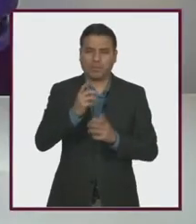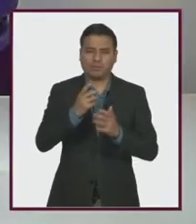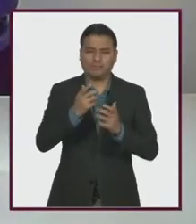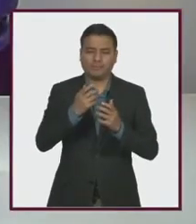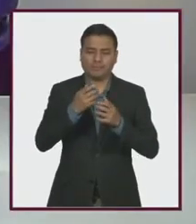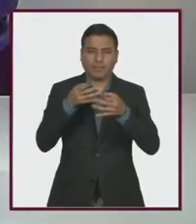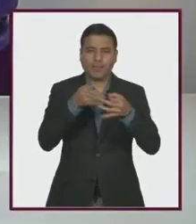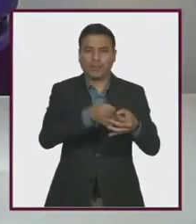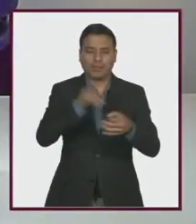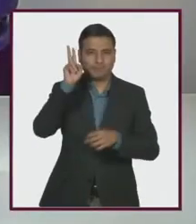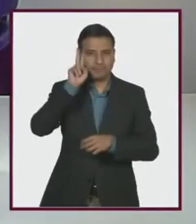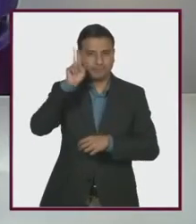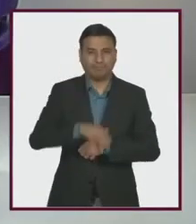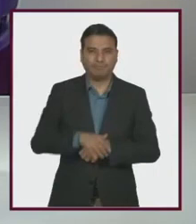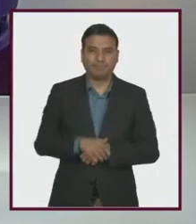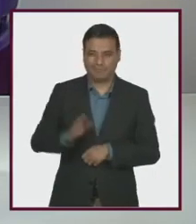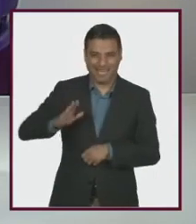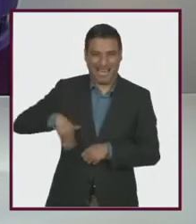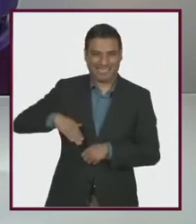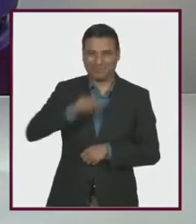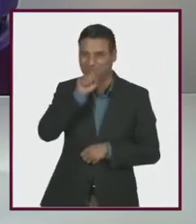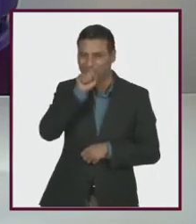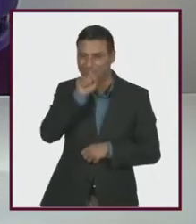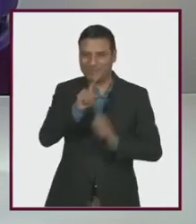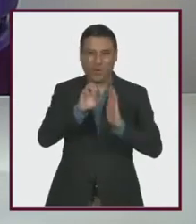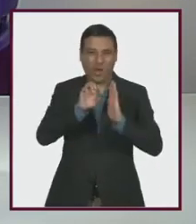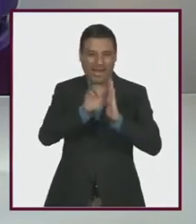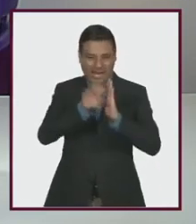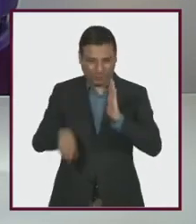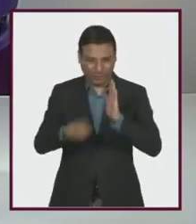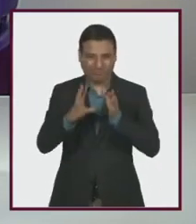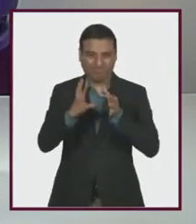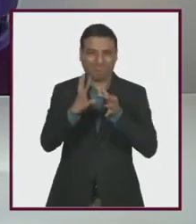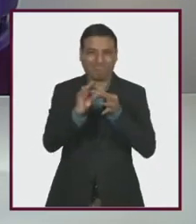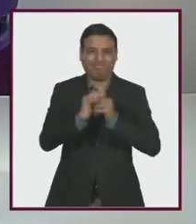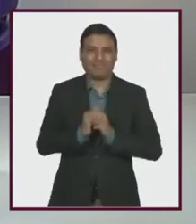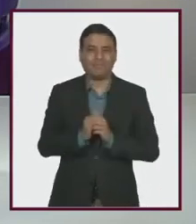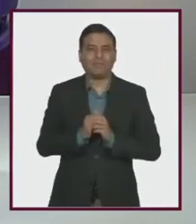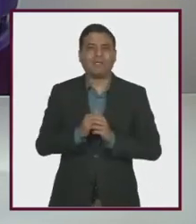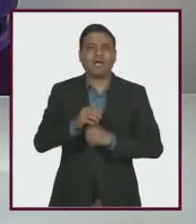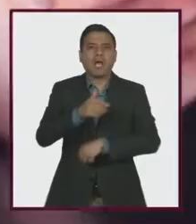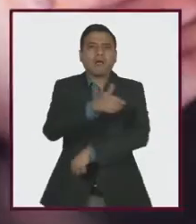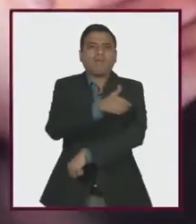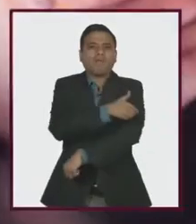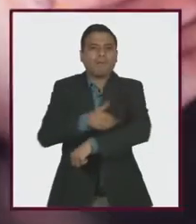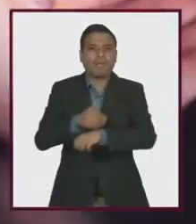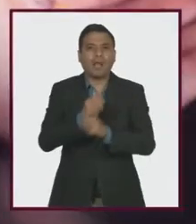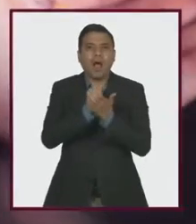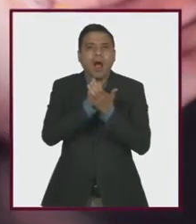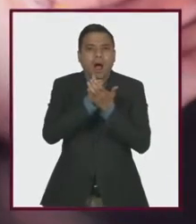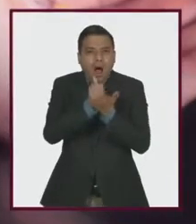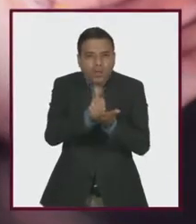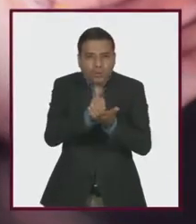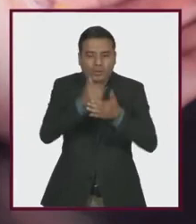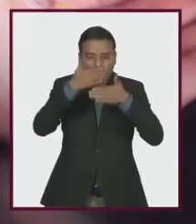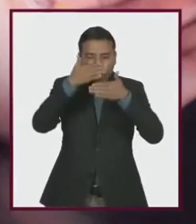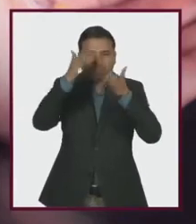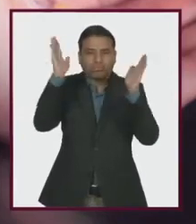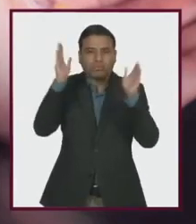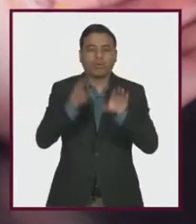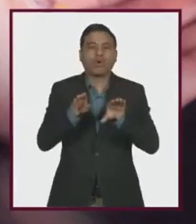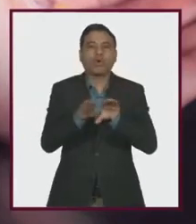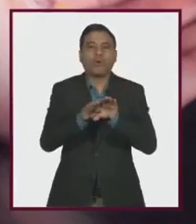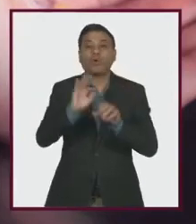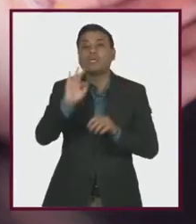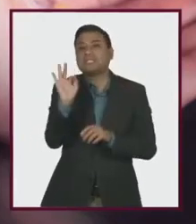ejemplo que te poníamos, doctora, cómo se puede generar conciencia con familias fracturadas, porque el padre lo internaron, la mamá discute con